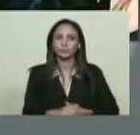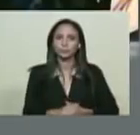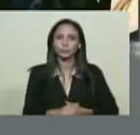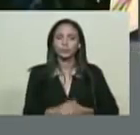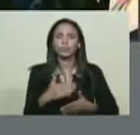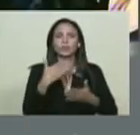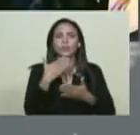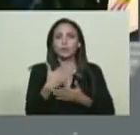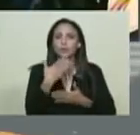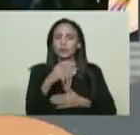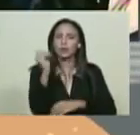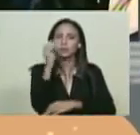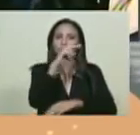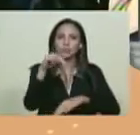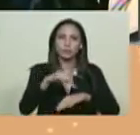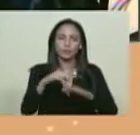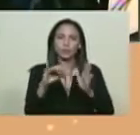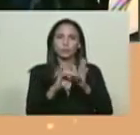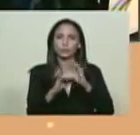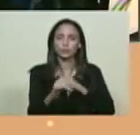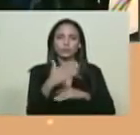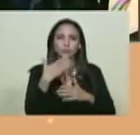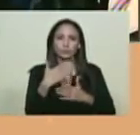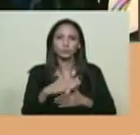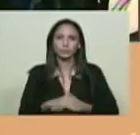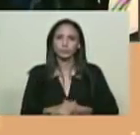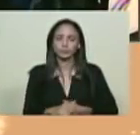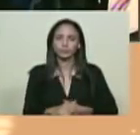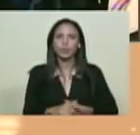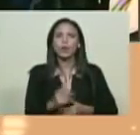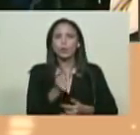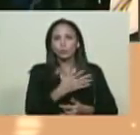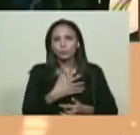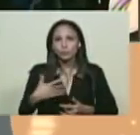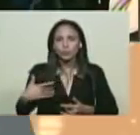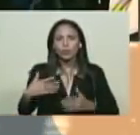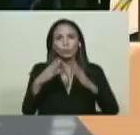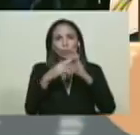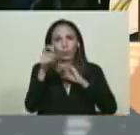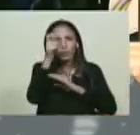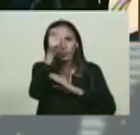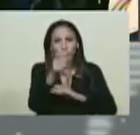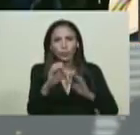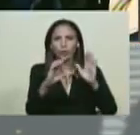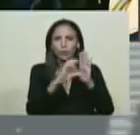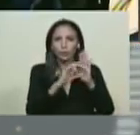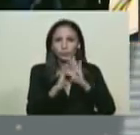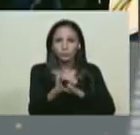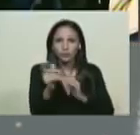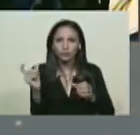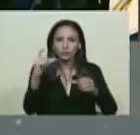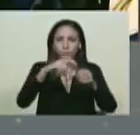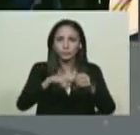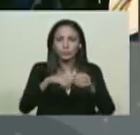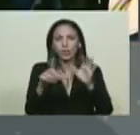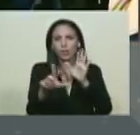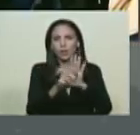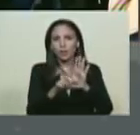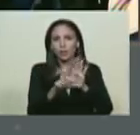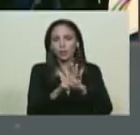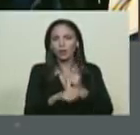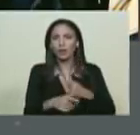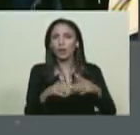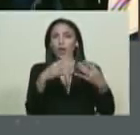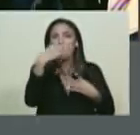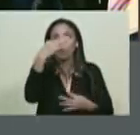Muchas gracias a la Asamblea Nacional Constituyente. Yo quisiera que los constituyentes, la ley debe salir en